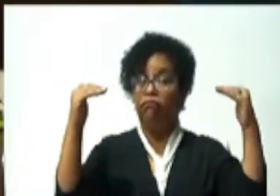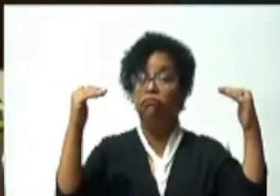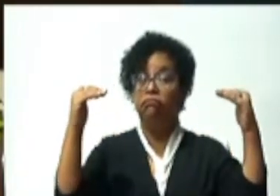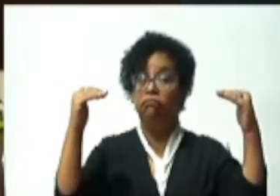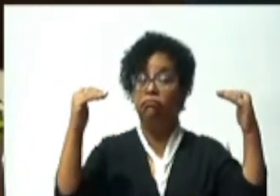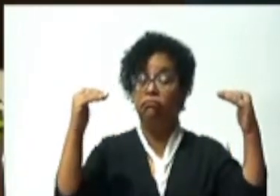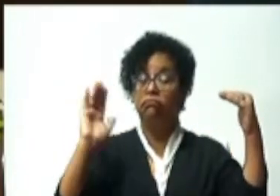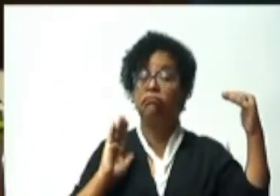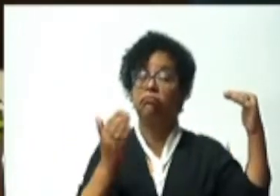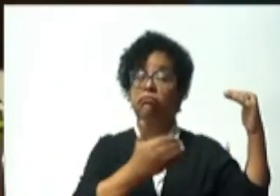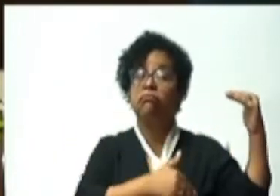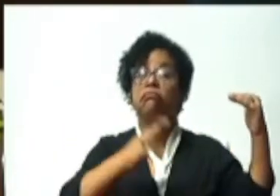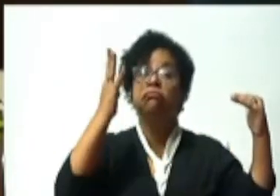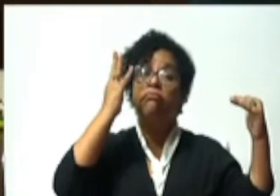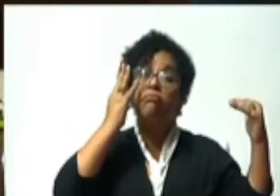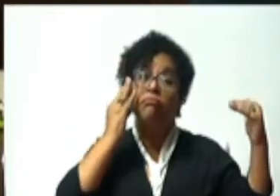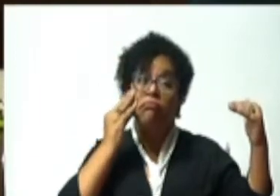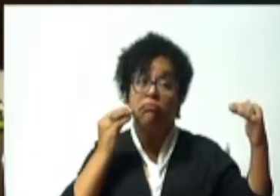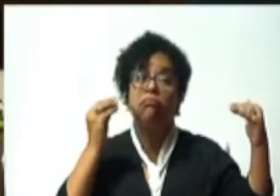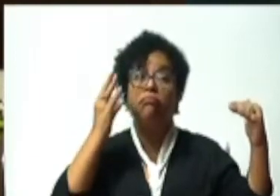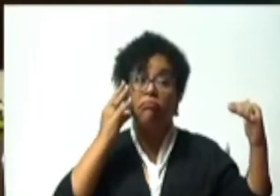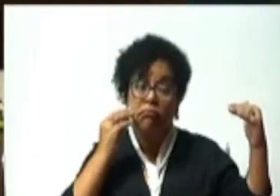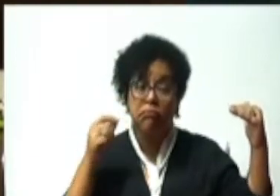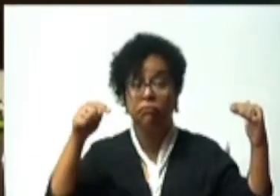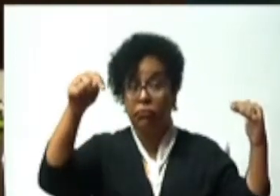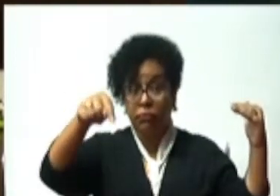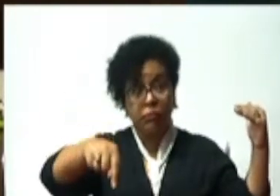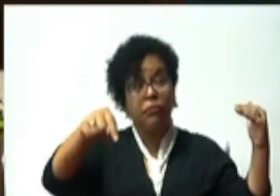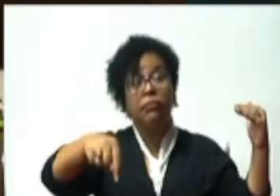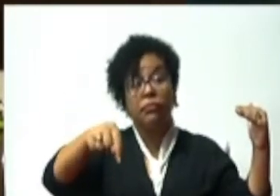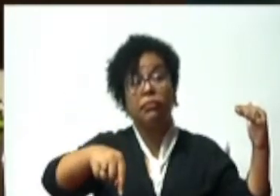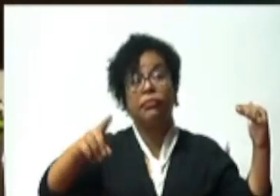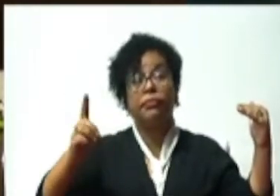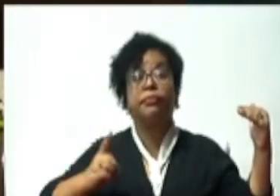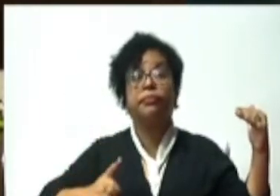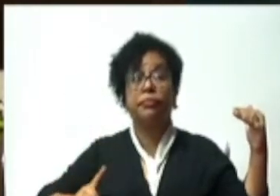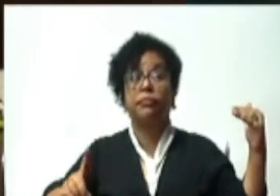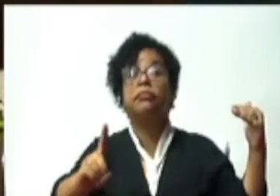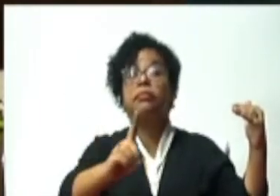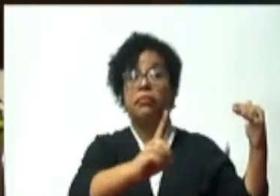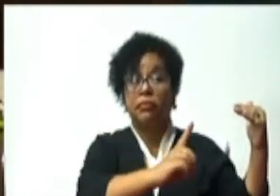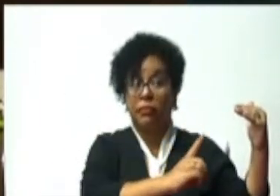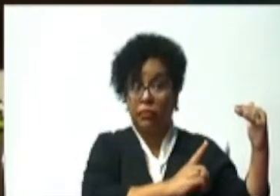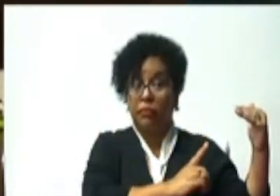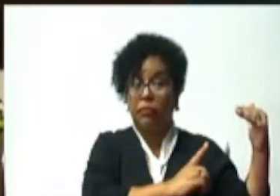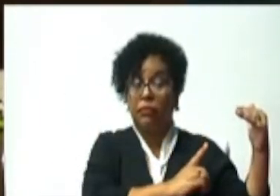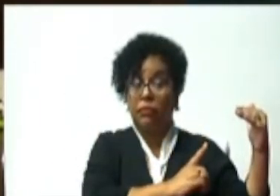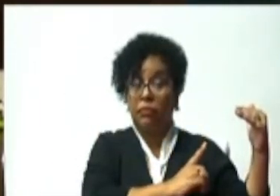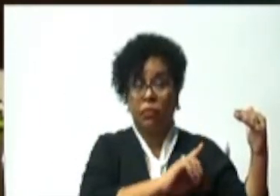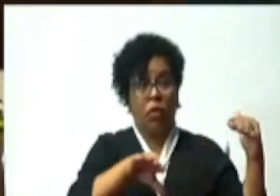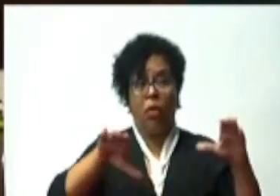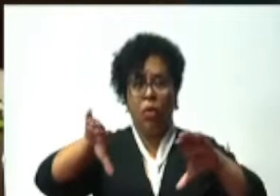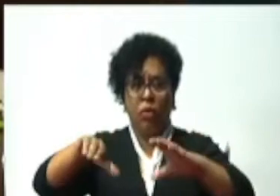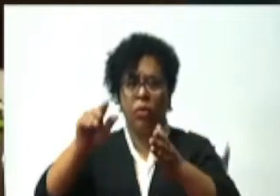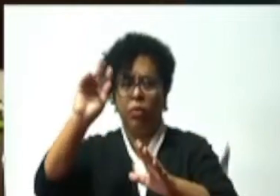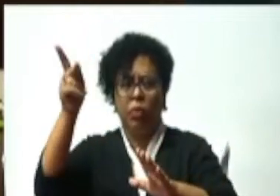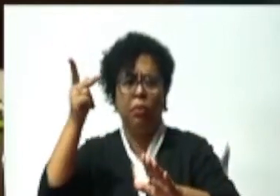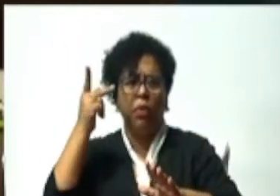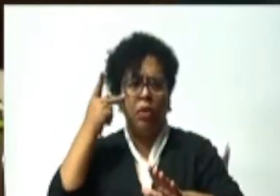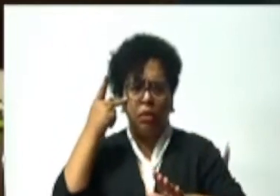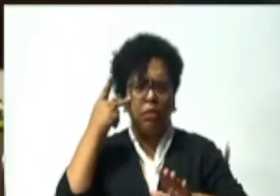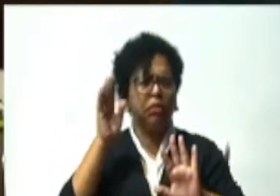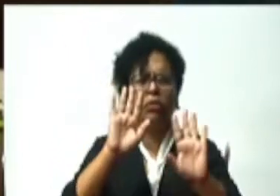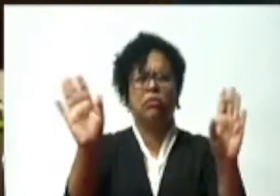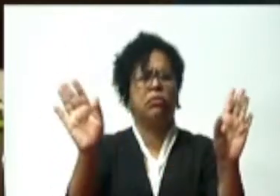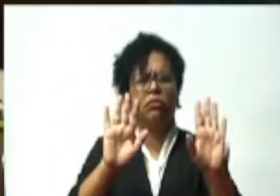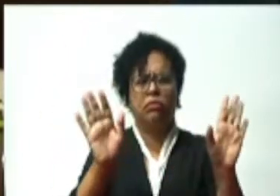hecho de que esta Cámara de Diputados, ahora no me refiero a bloque, no me refiero a